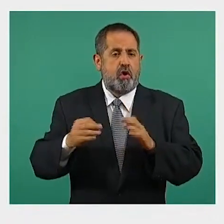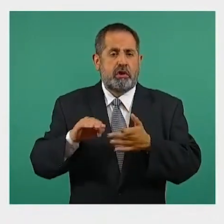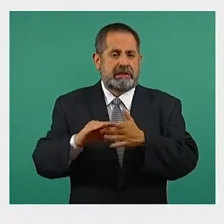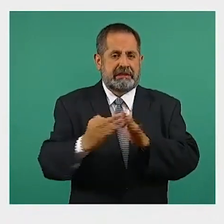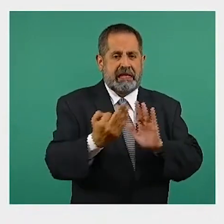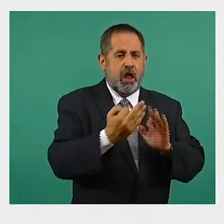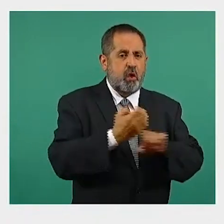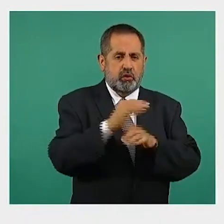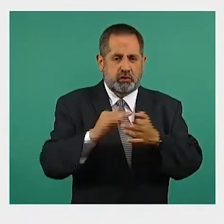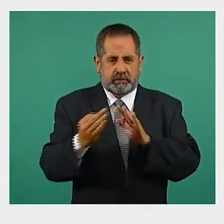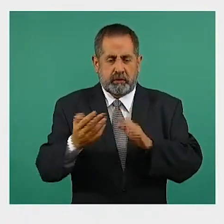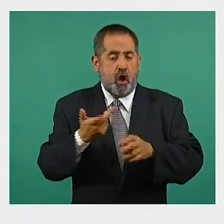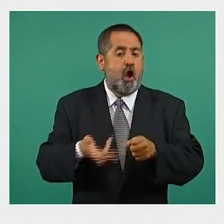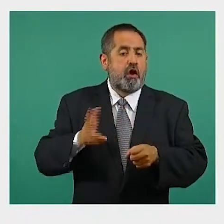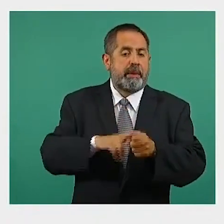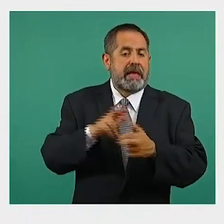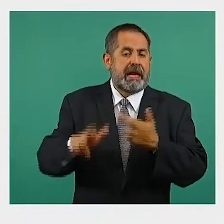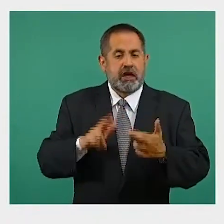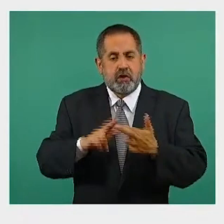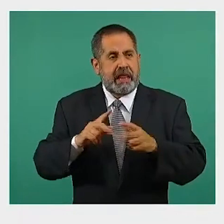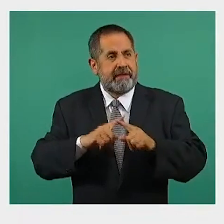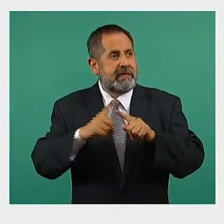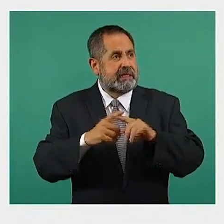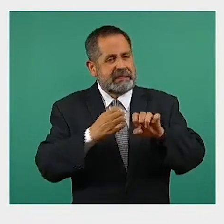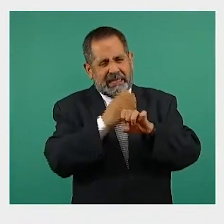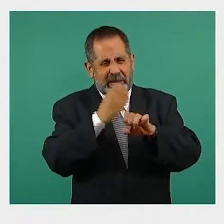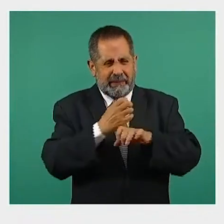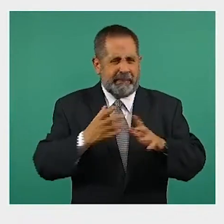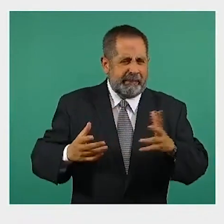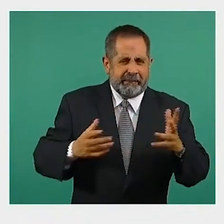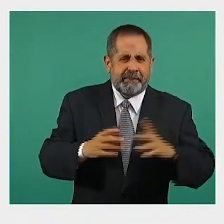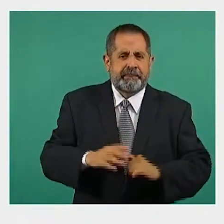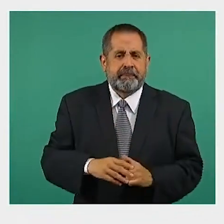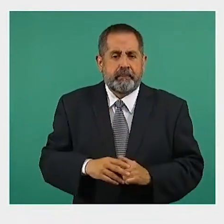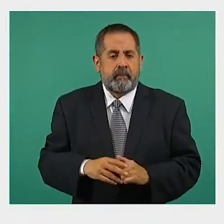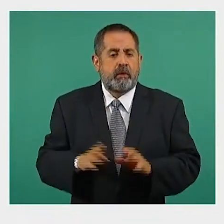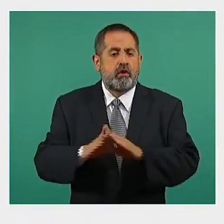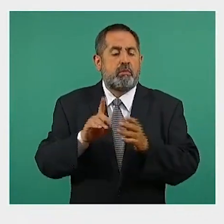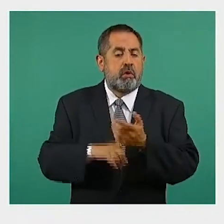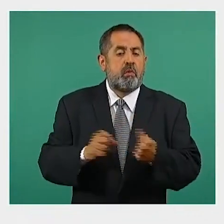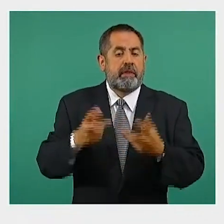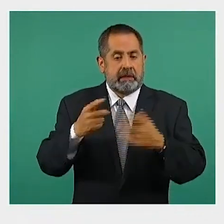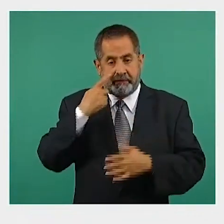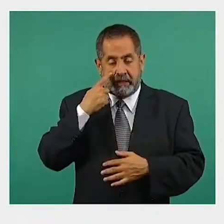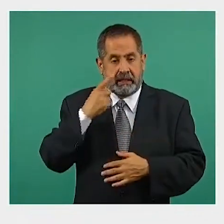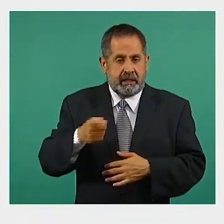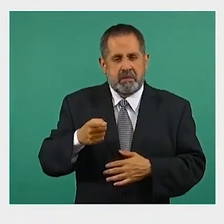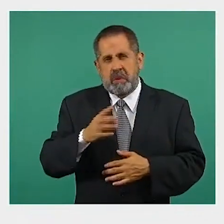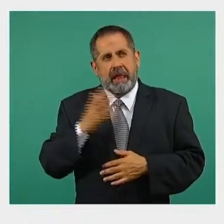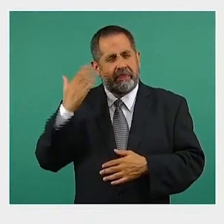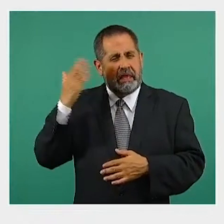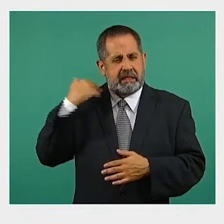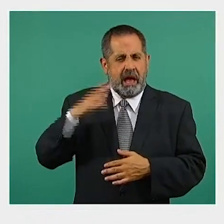hospitales regionales en las entidades federativas de alta especialidad. Teníamos una capacidad instalada de